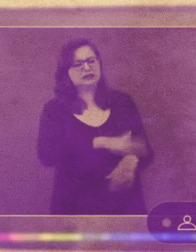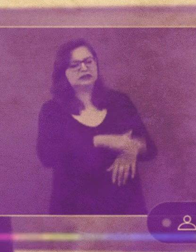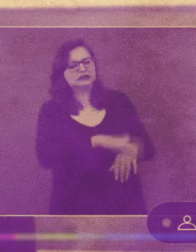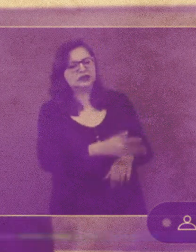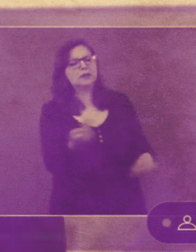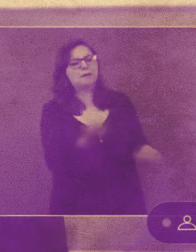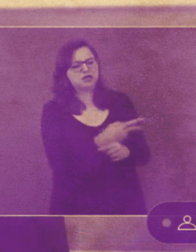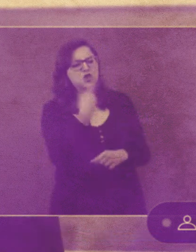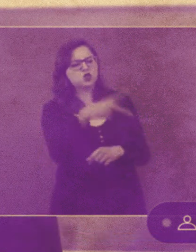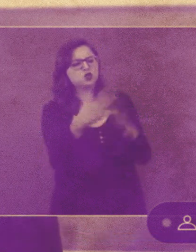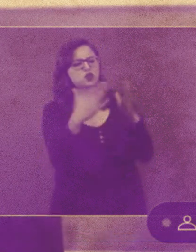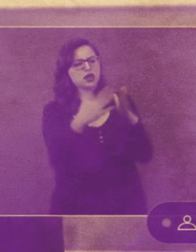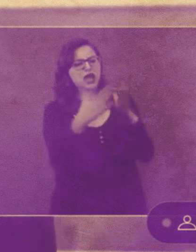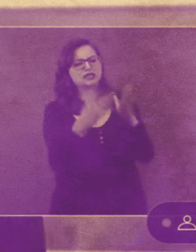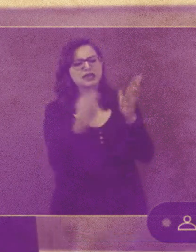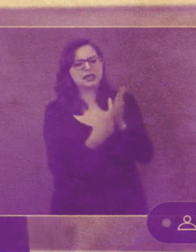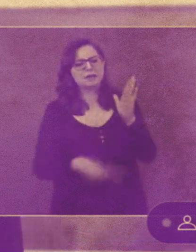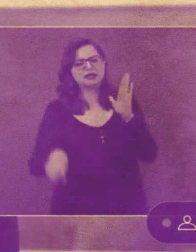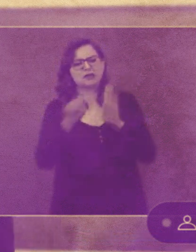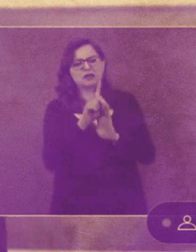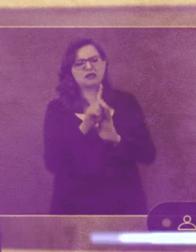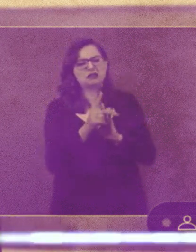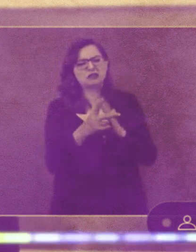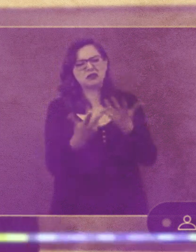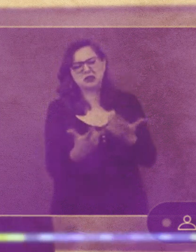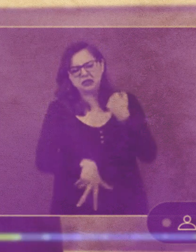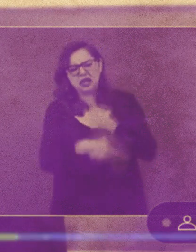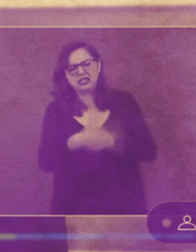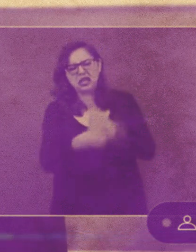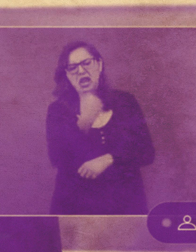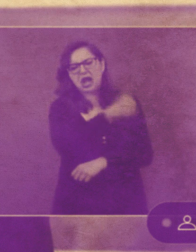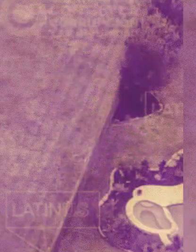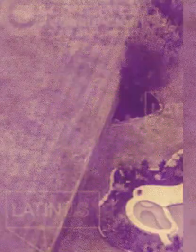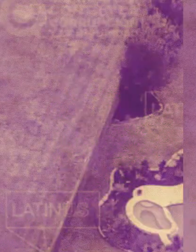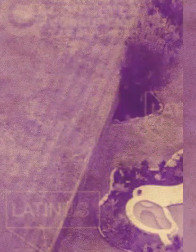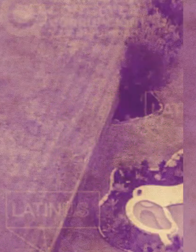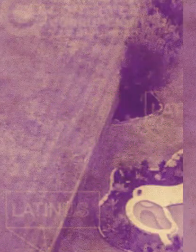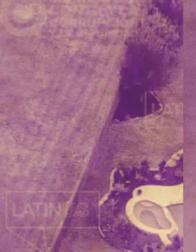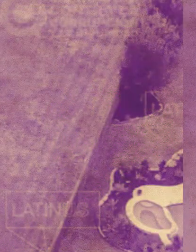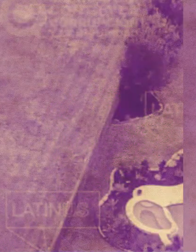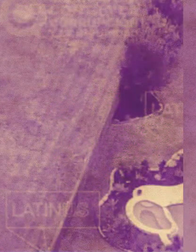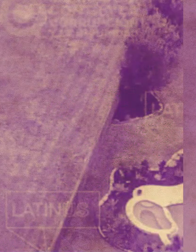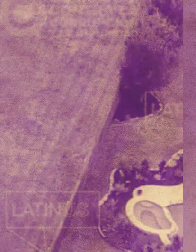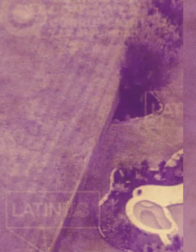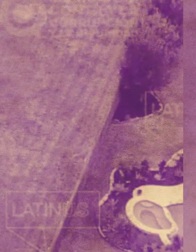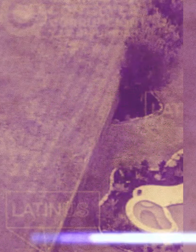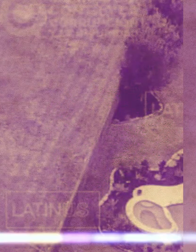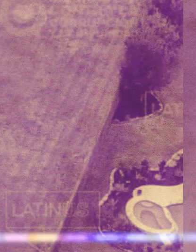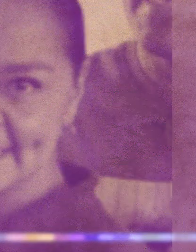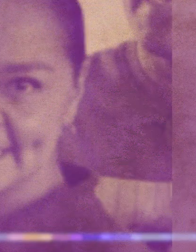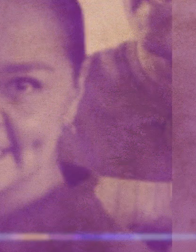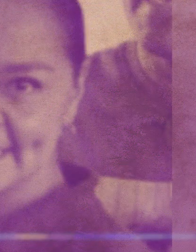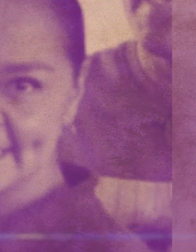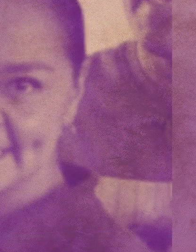¿Será que la traicionó el subconsciente? Y es que López no ha aclarado lo de la casa gris y